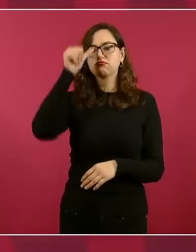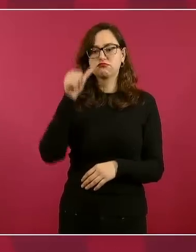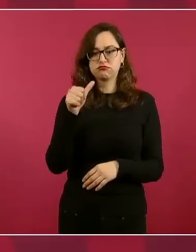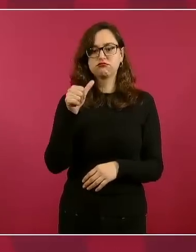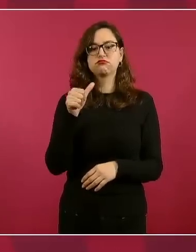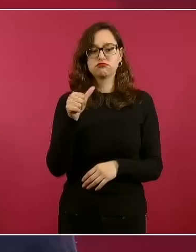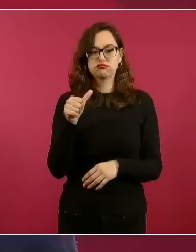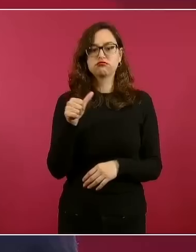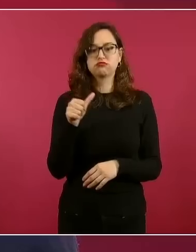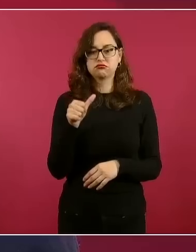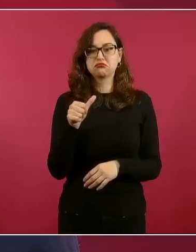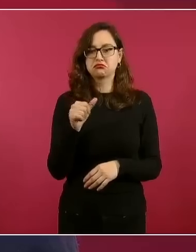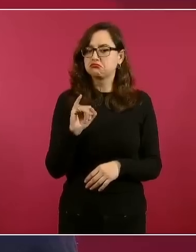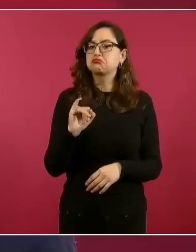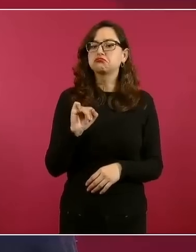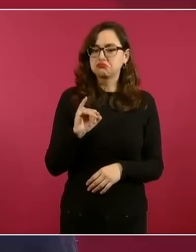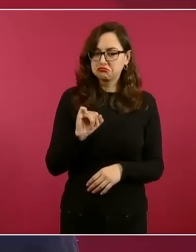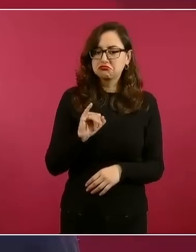muy